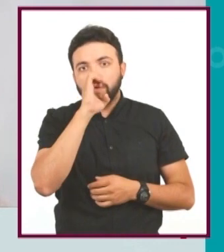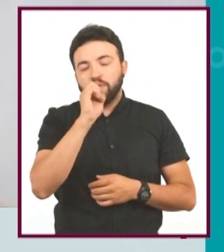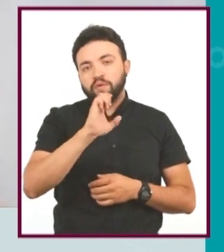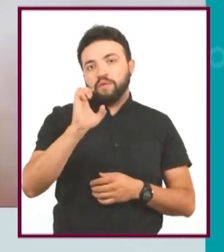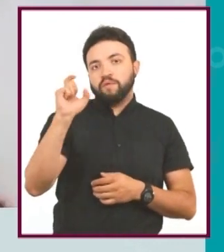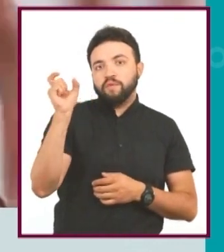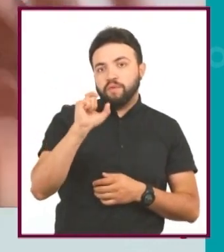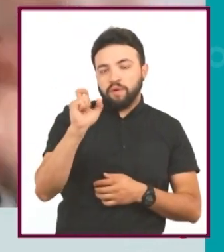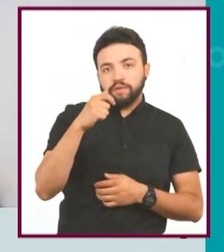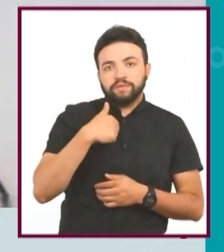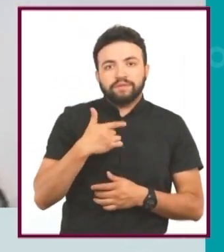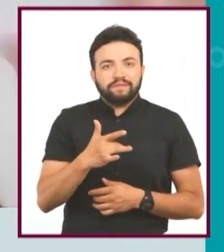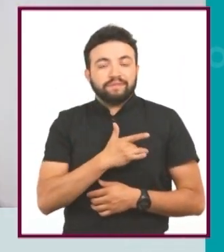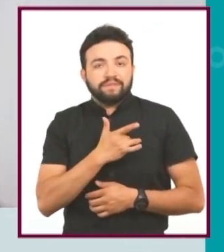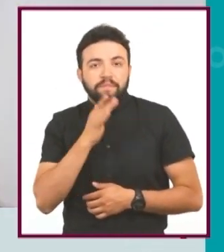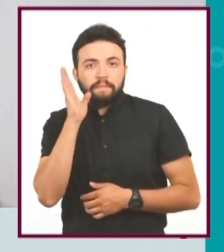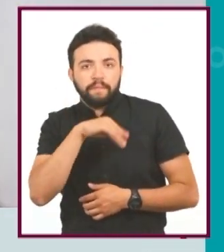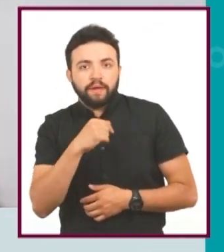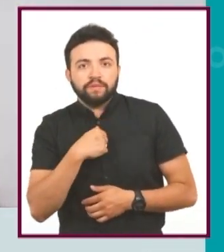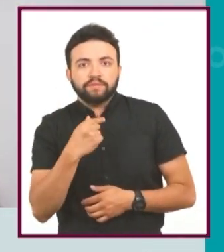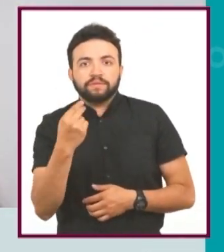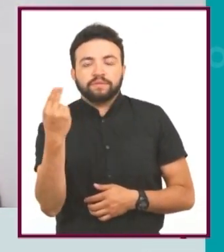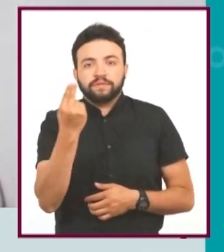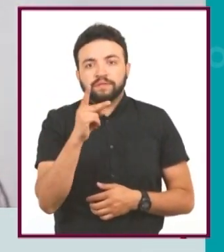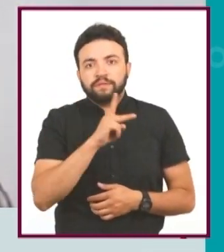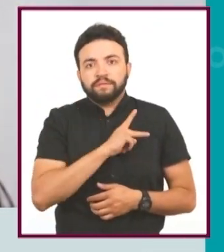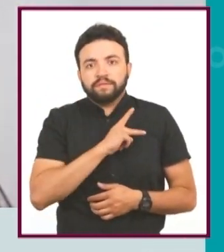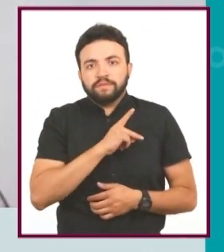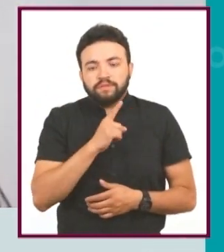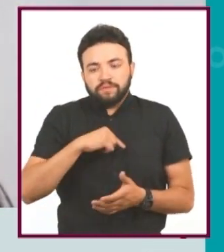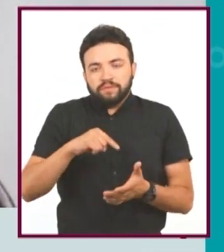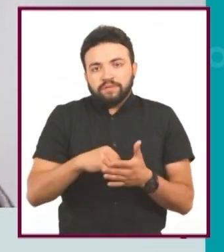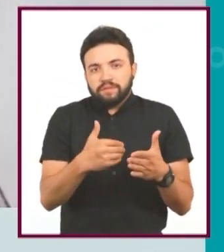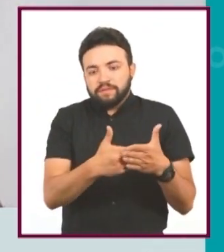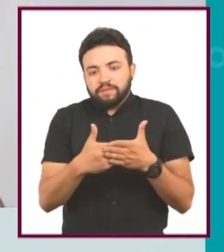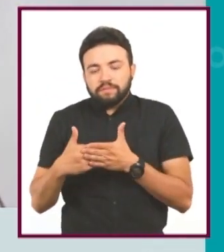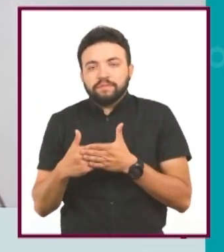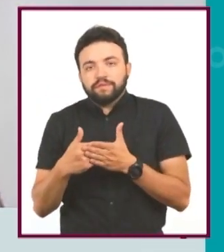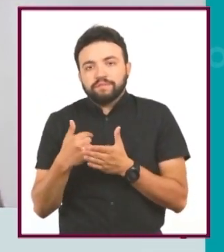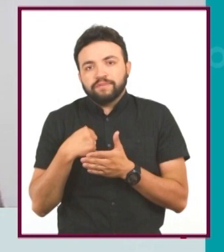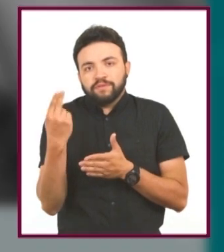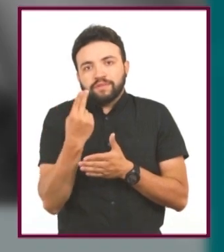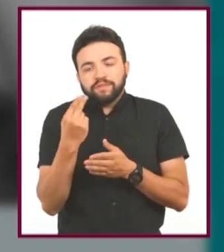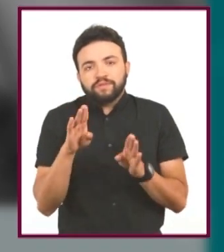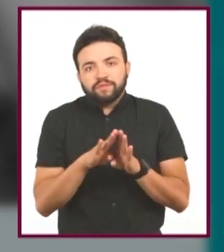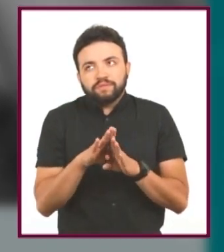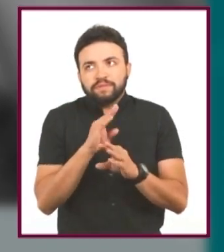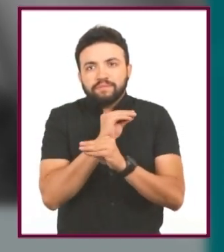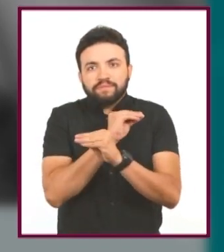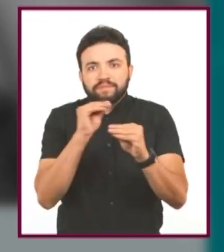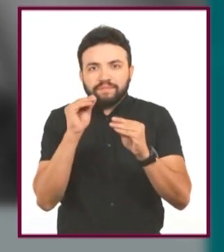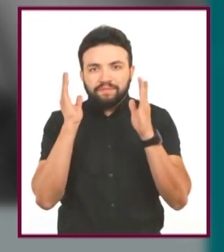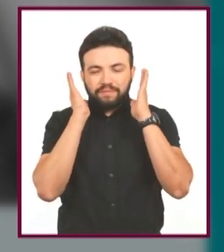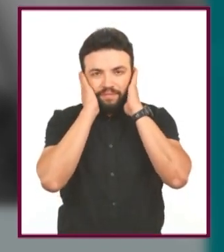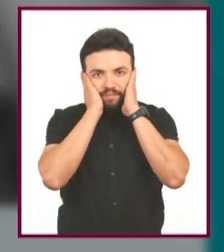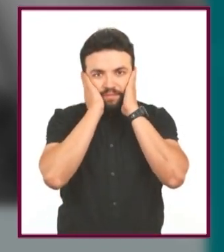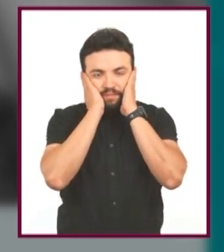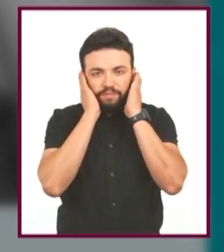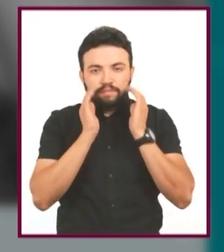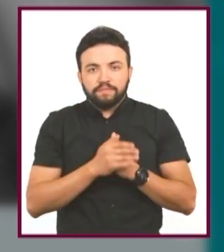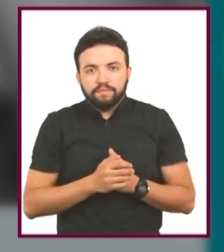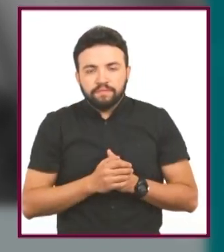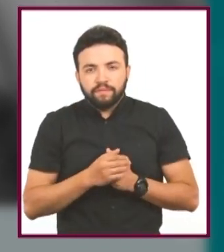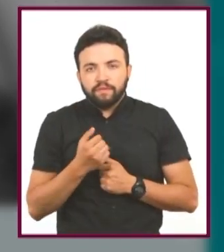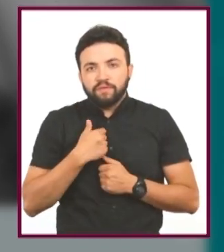mal, como que necesite mi espacio. Esos son los momentos en los que yo necesitaría como un silencio así. Yo creo que nada más cuando